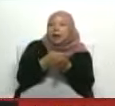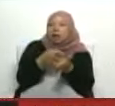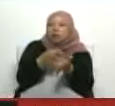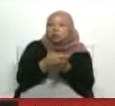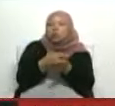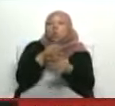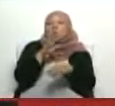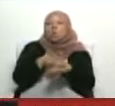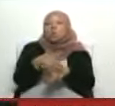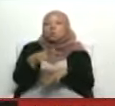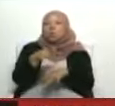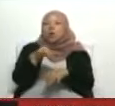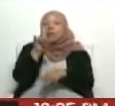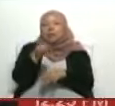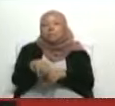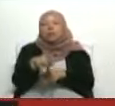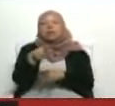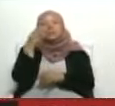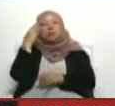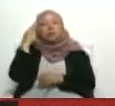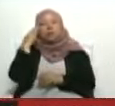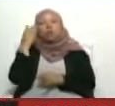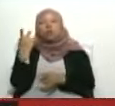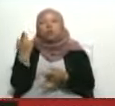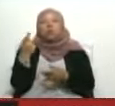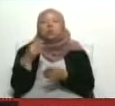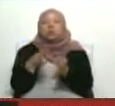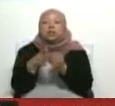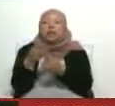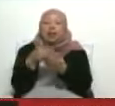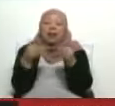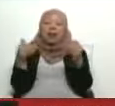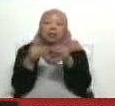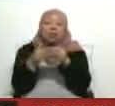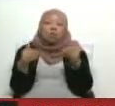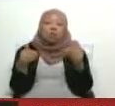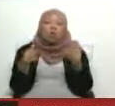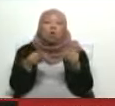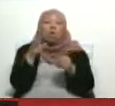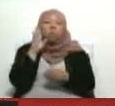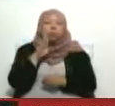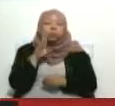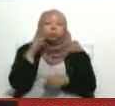porque detrás de eso hay billete sucio, de